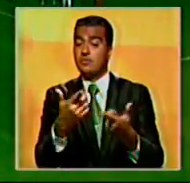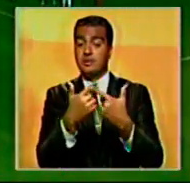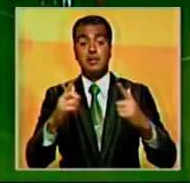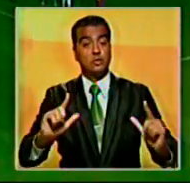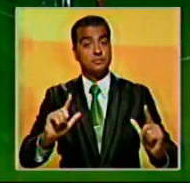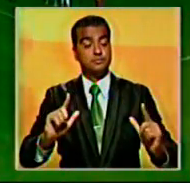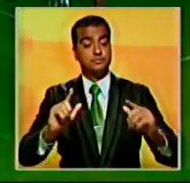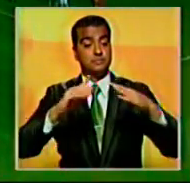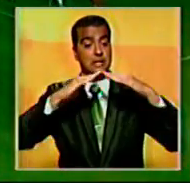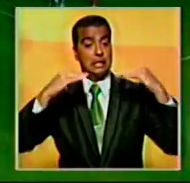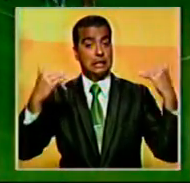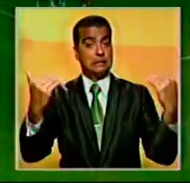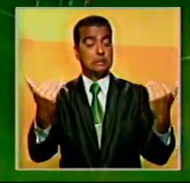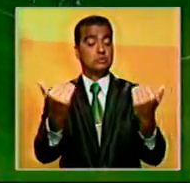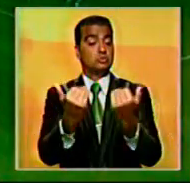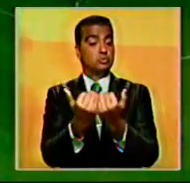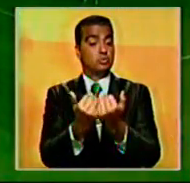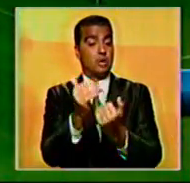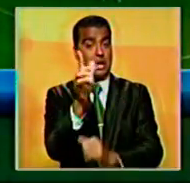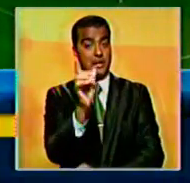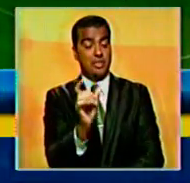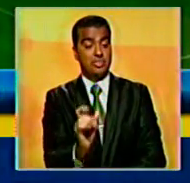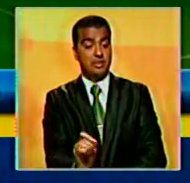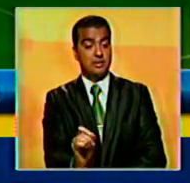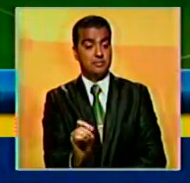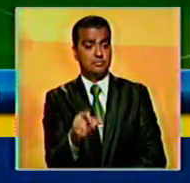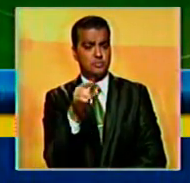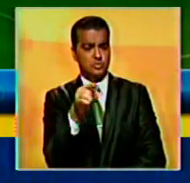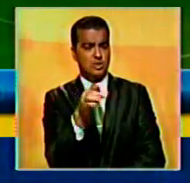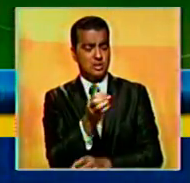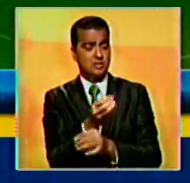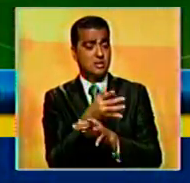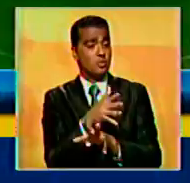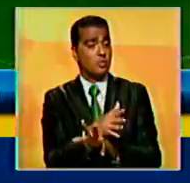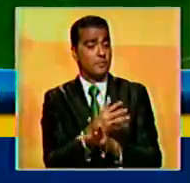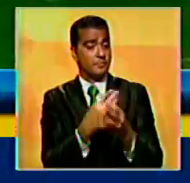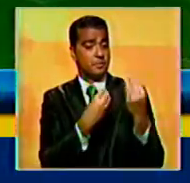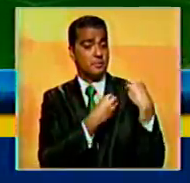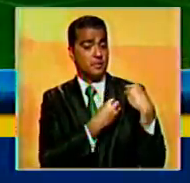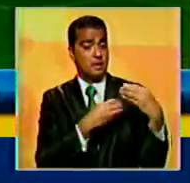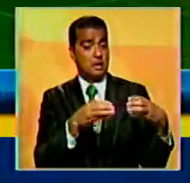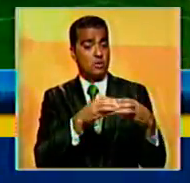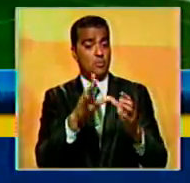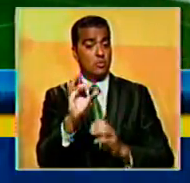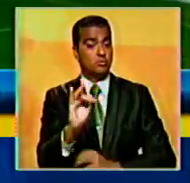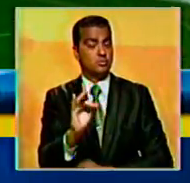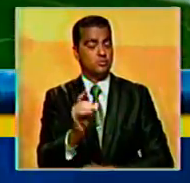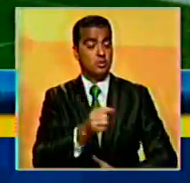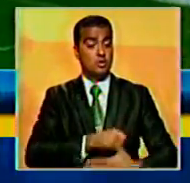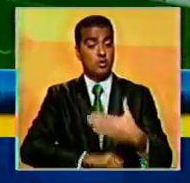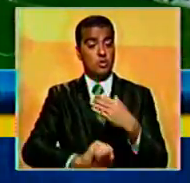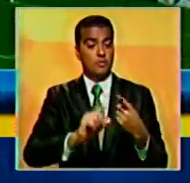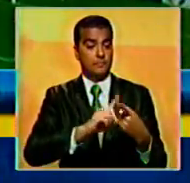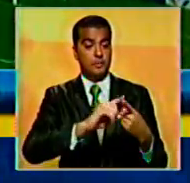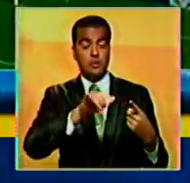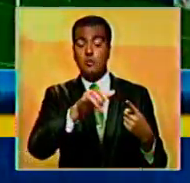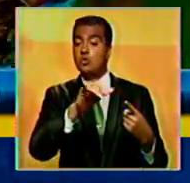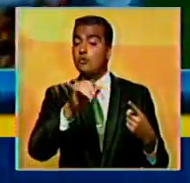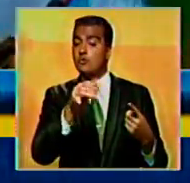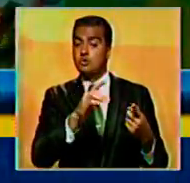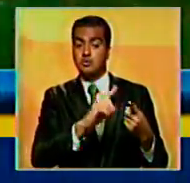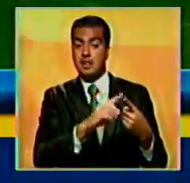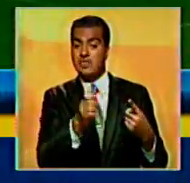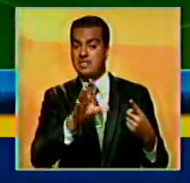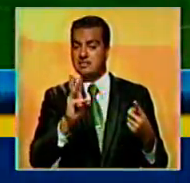El estadio Julio Humberto Grondona de Buenos Aires recibió este encuentro correspondiente al Grupo 8. Los tantos fueron obra de Julio Forge al